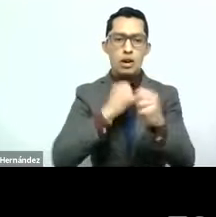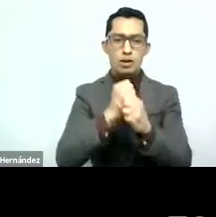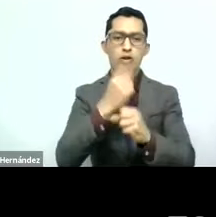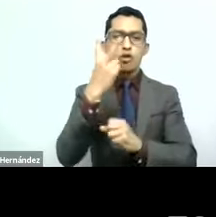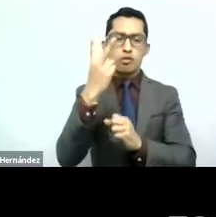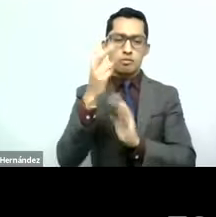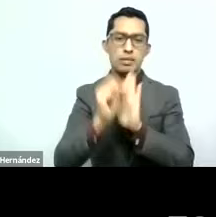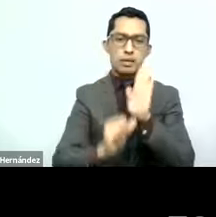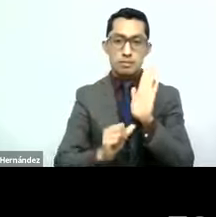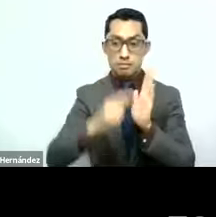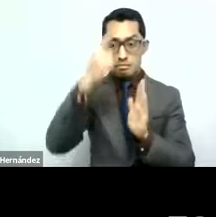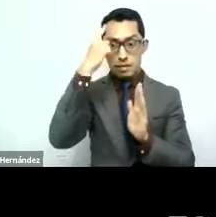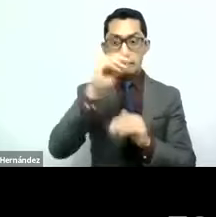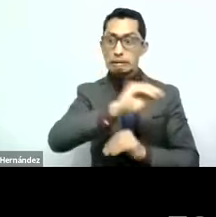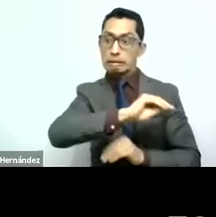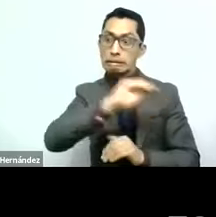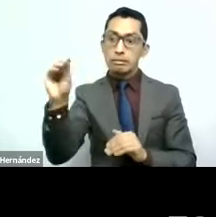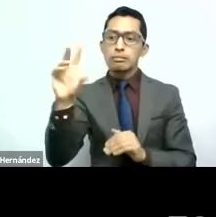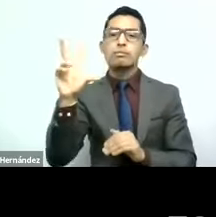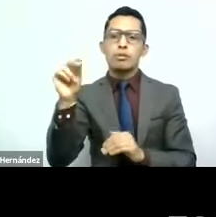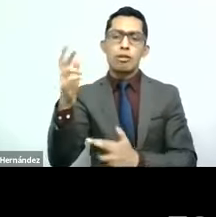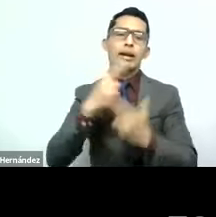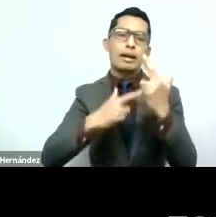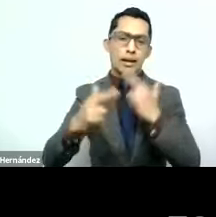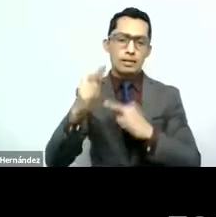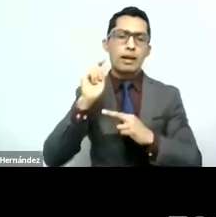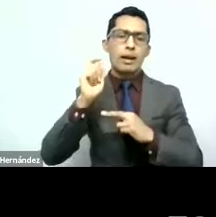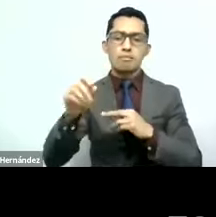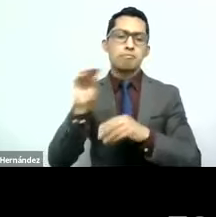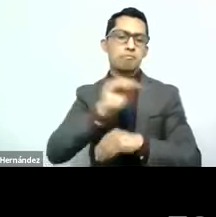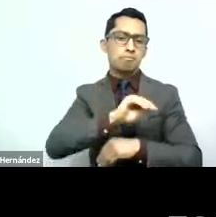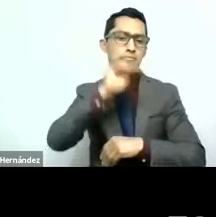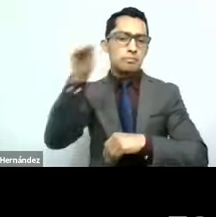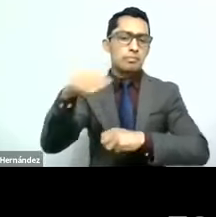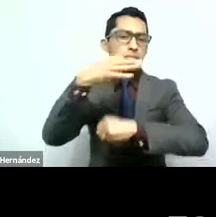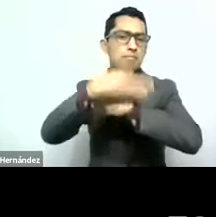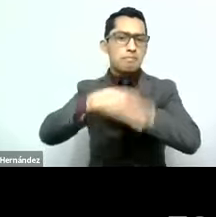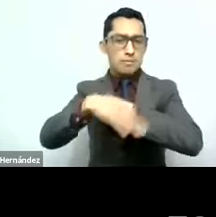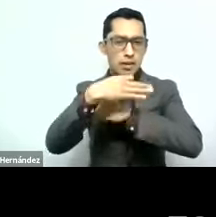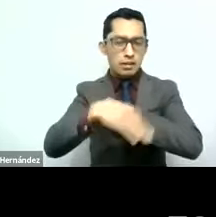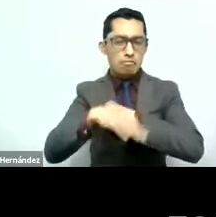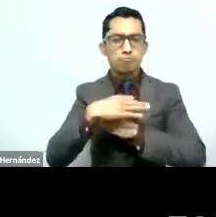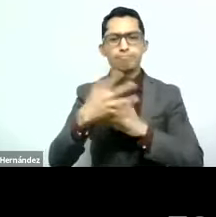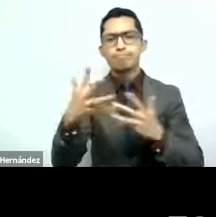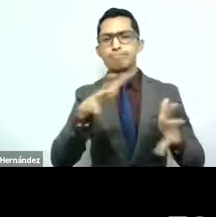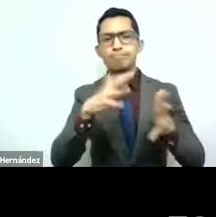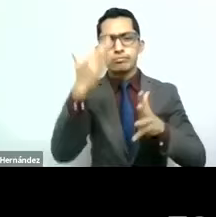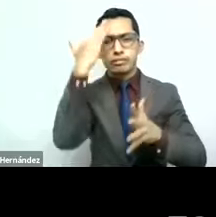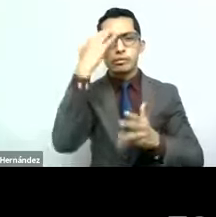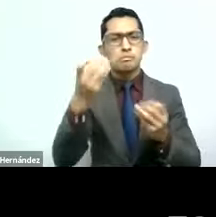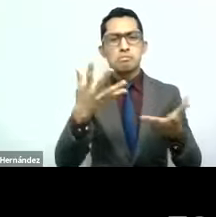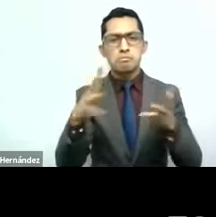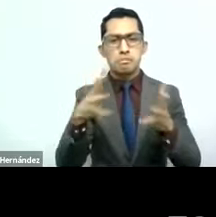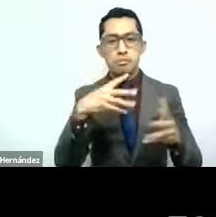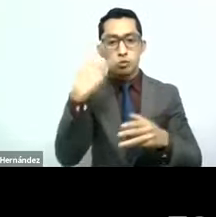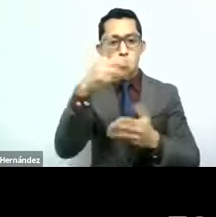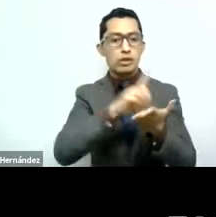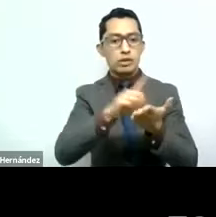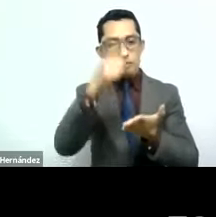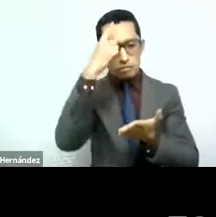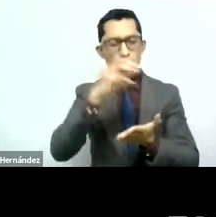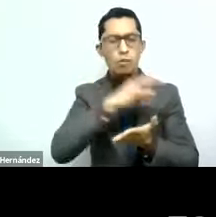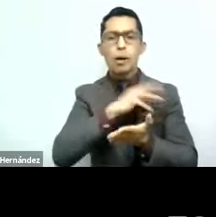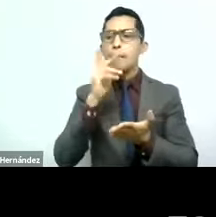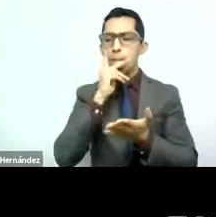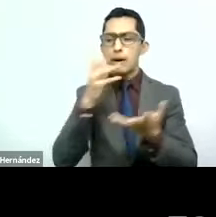iba a ir para siempre, era una estancia temporal, por un periodo improrrogable, dejando a salvo el derecho de convivencia del